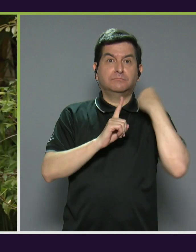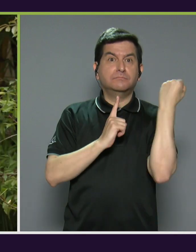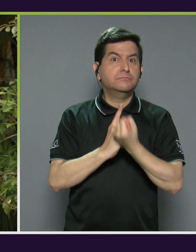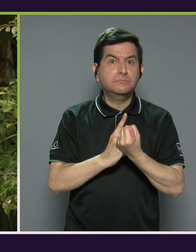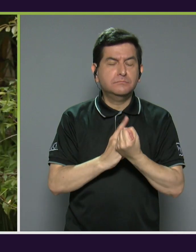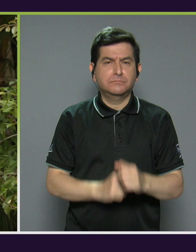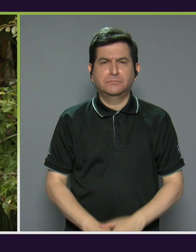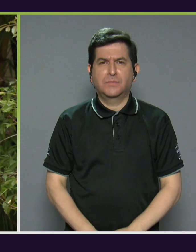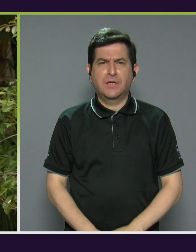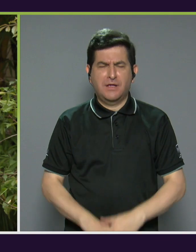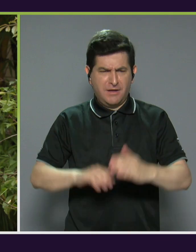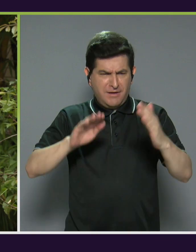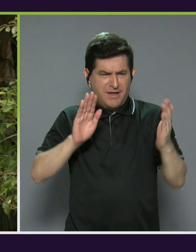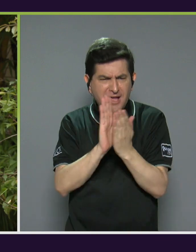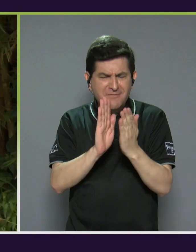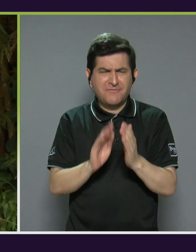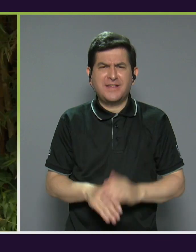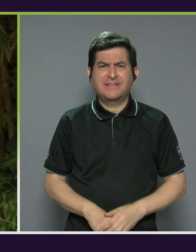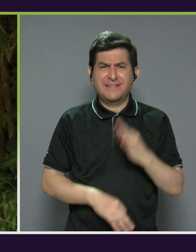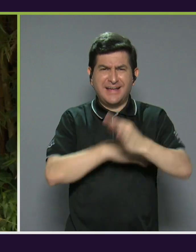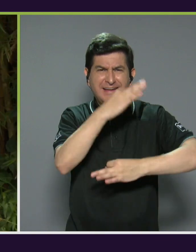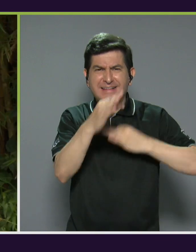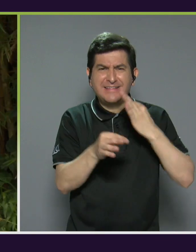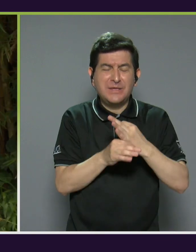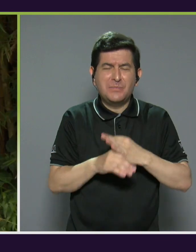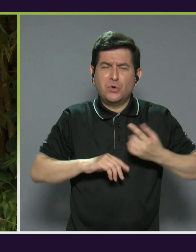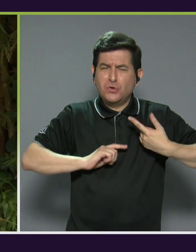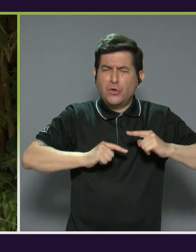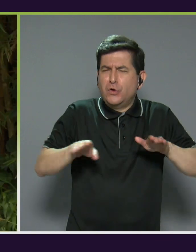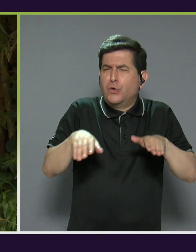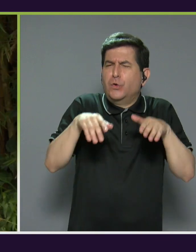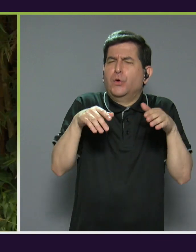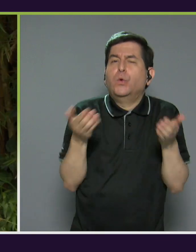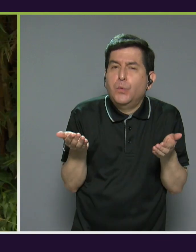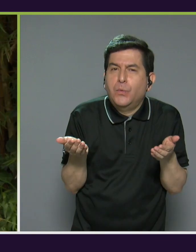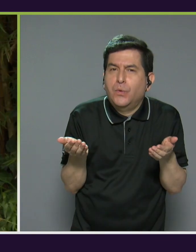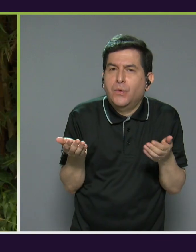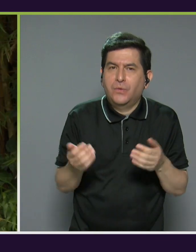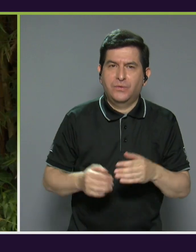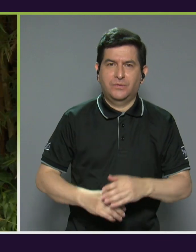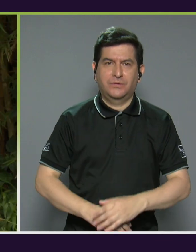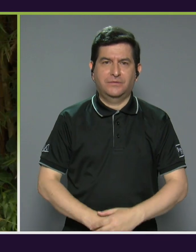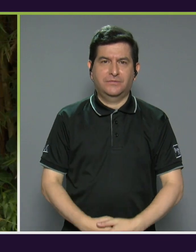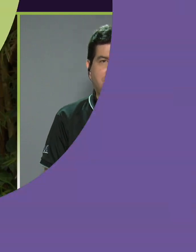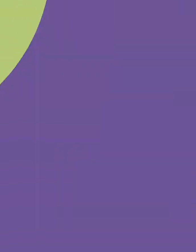preocupaciones despierta esta situación? ¿Cómo afrontar esta especie de duelo?